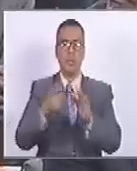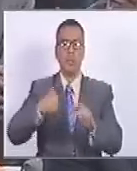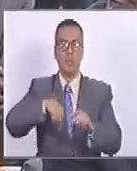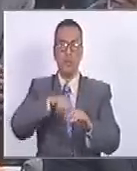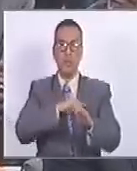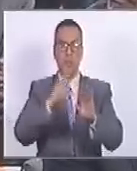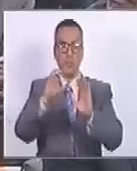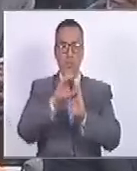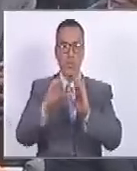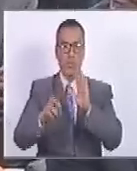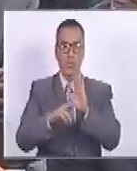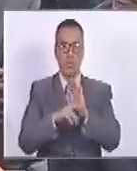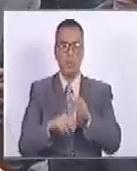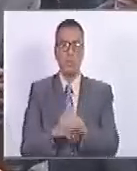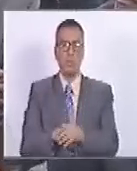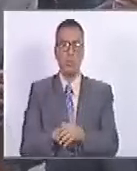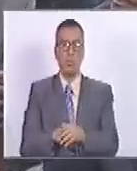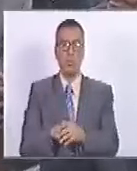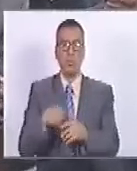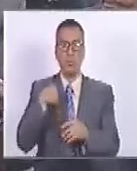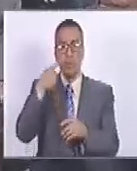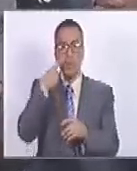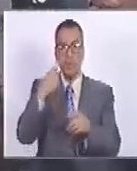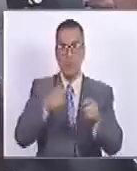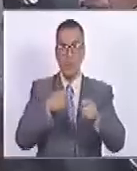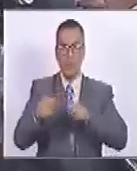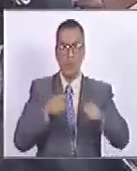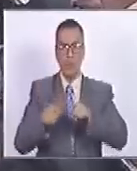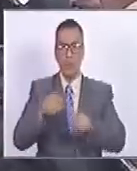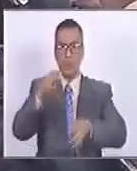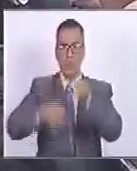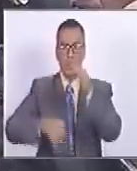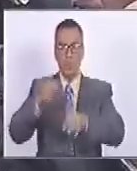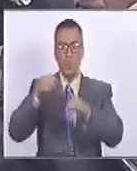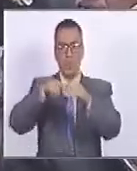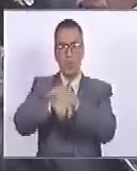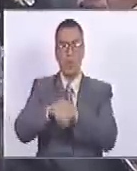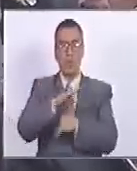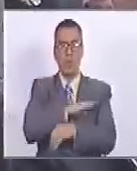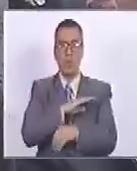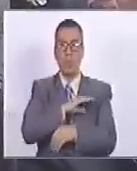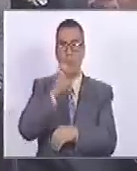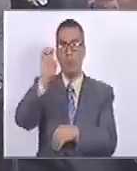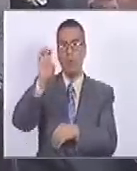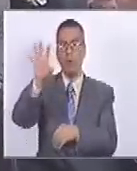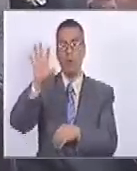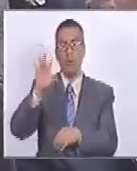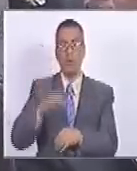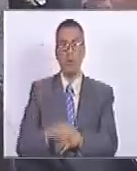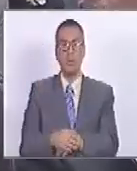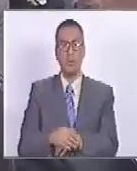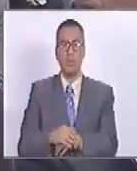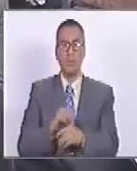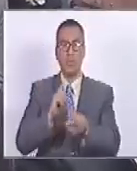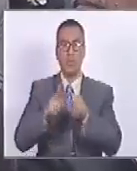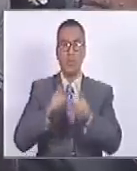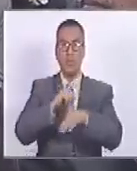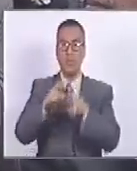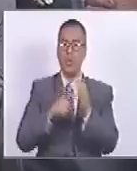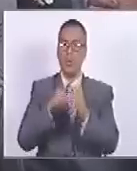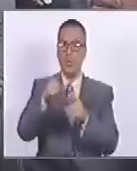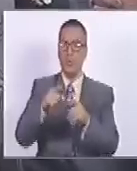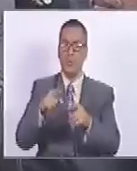constitución, no miran el accionar jurídico dentro de sus propios países. Miembros plenos de